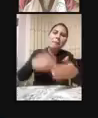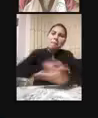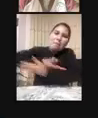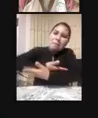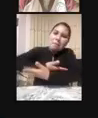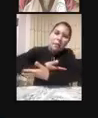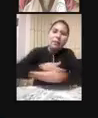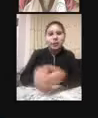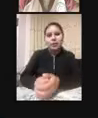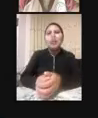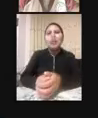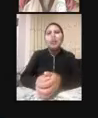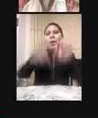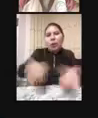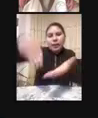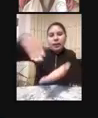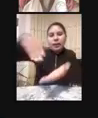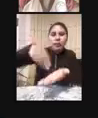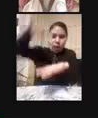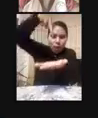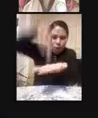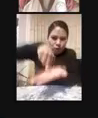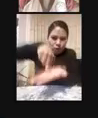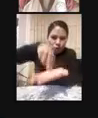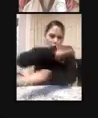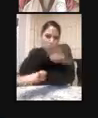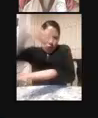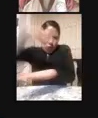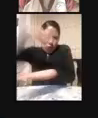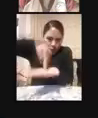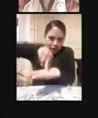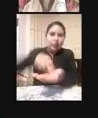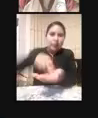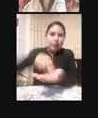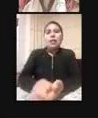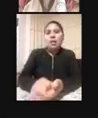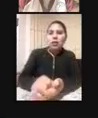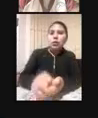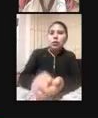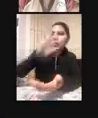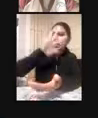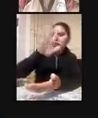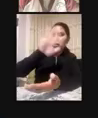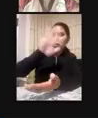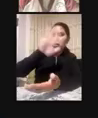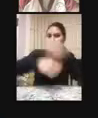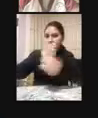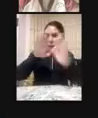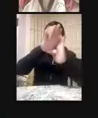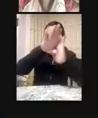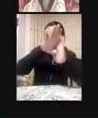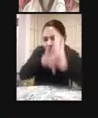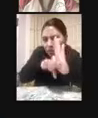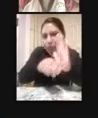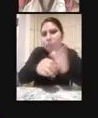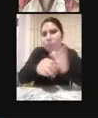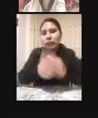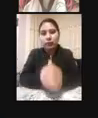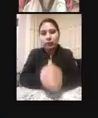la coordinación. En los niños menores de 5 años, las actividades para desarrollar la